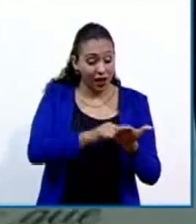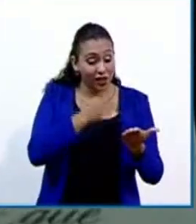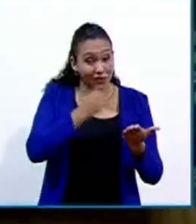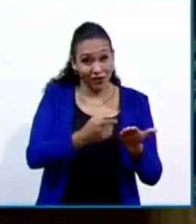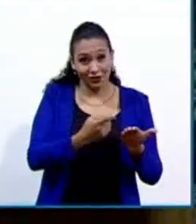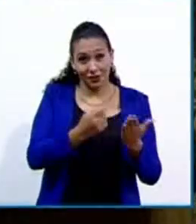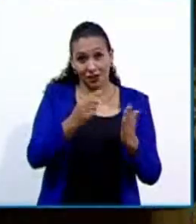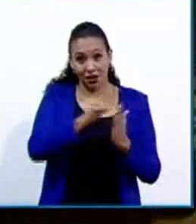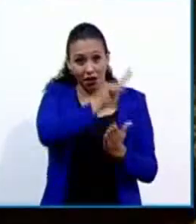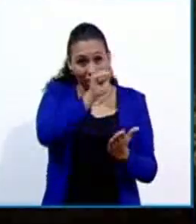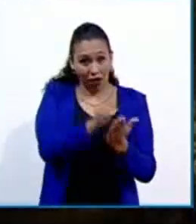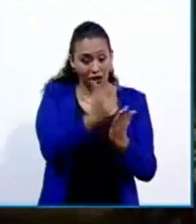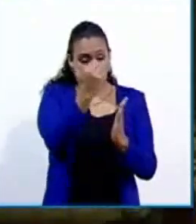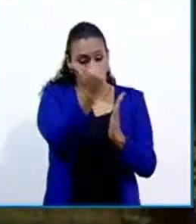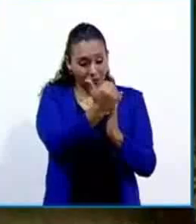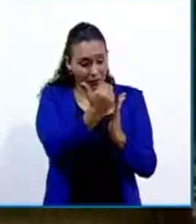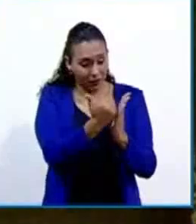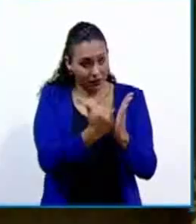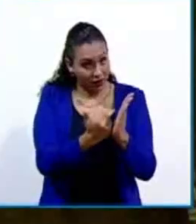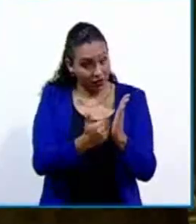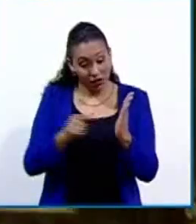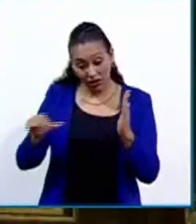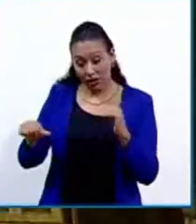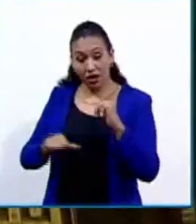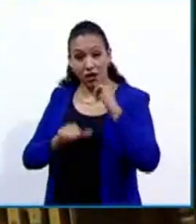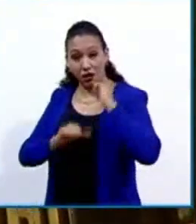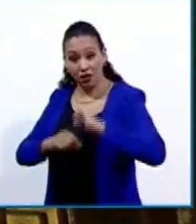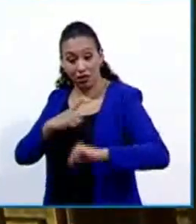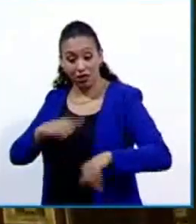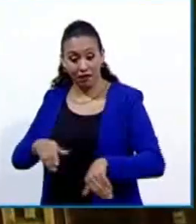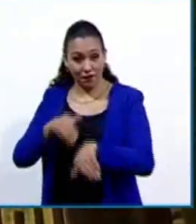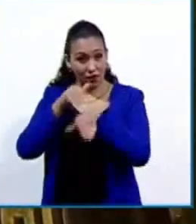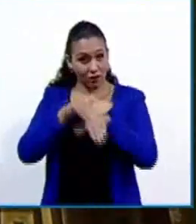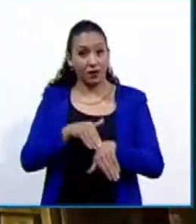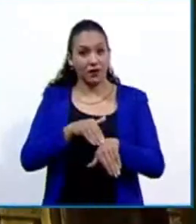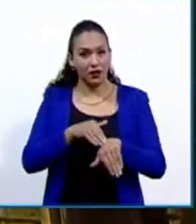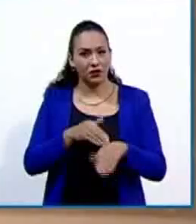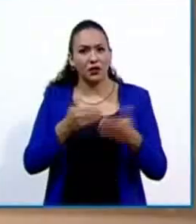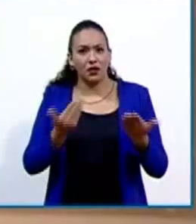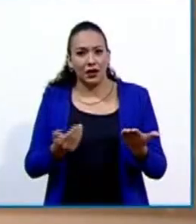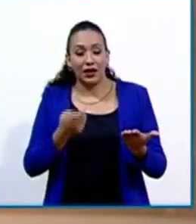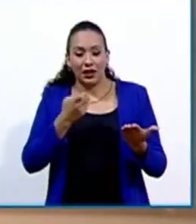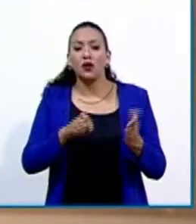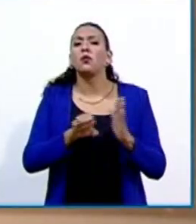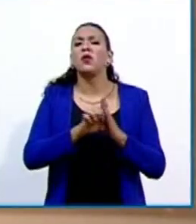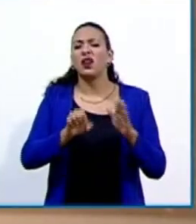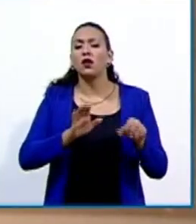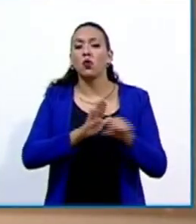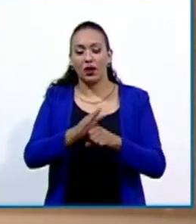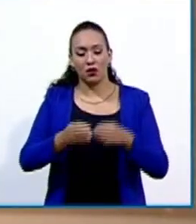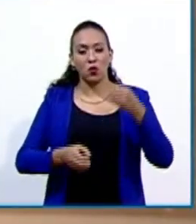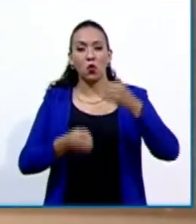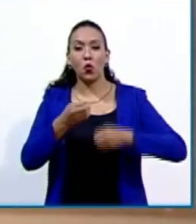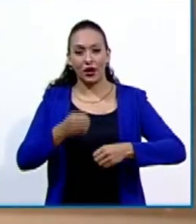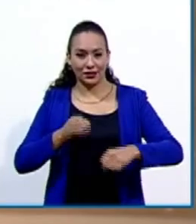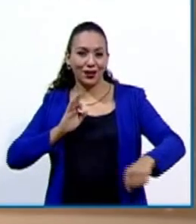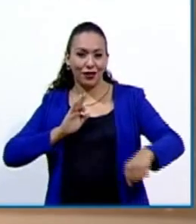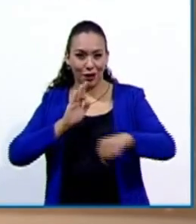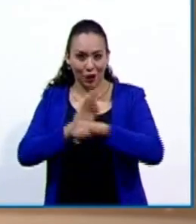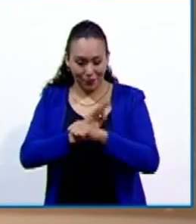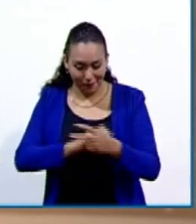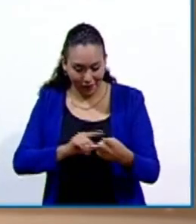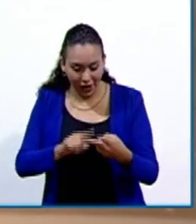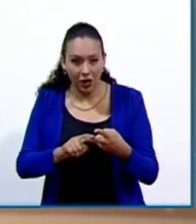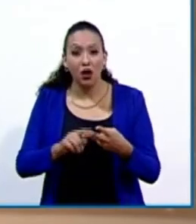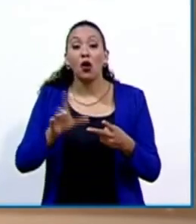de las normas y actos de las autoridades con la Carta Magna. Estos son el juicio de amparo, las acciones de